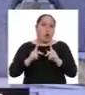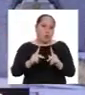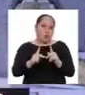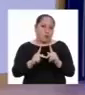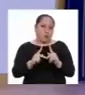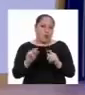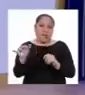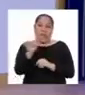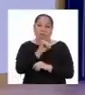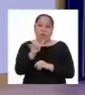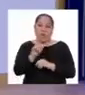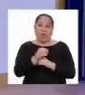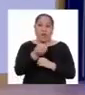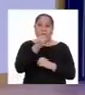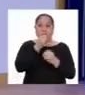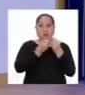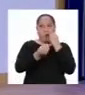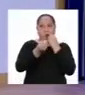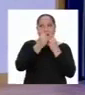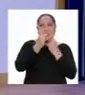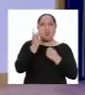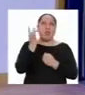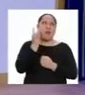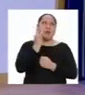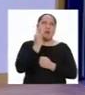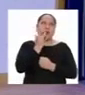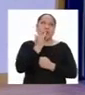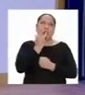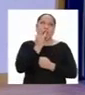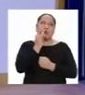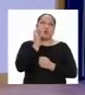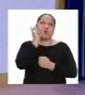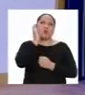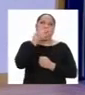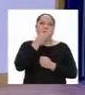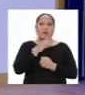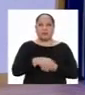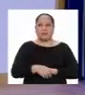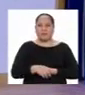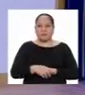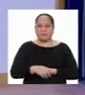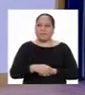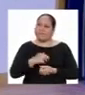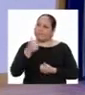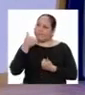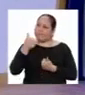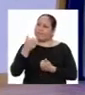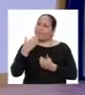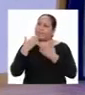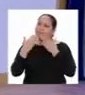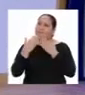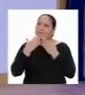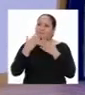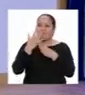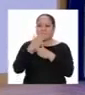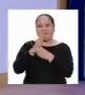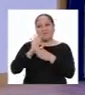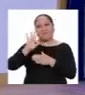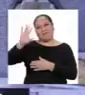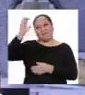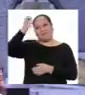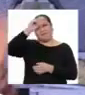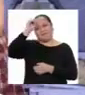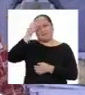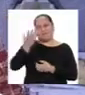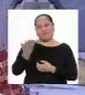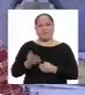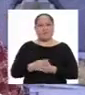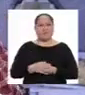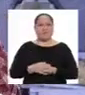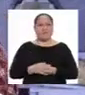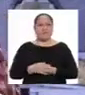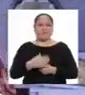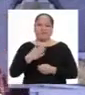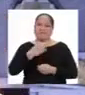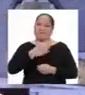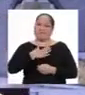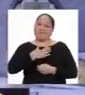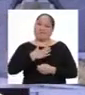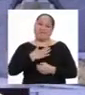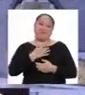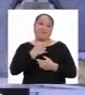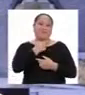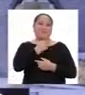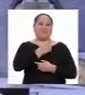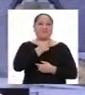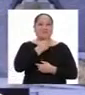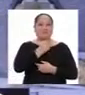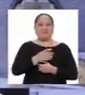comida deliciosa. Esta es una buena manera de decirlo, Rodrigo. Gracias por compartir tu opinión con nosotros. A mí me divierte